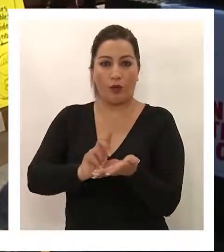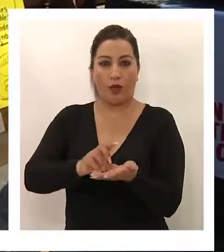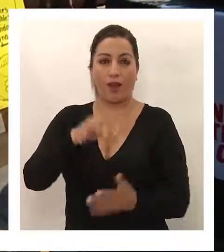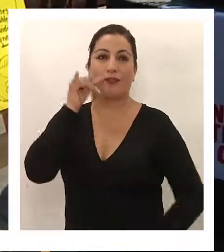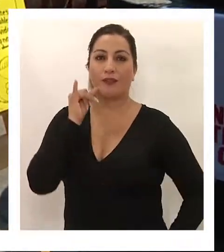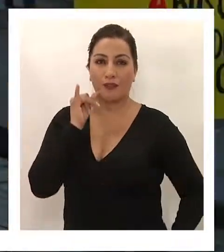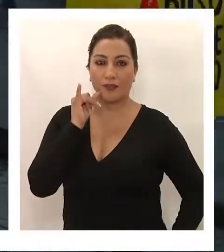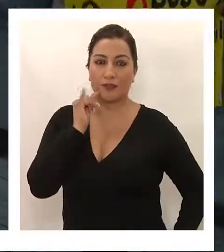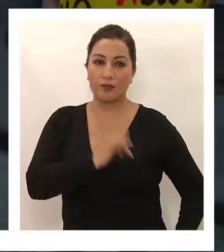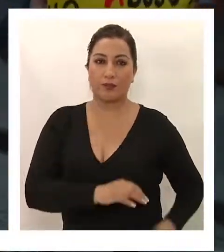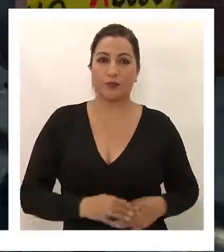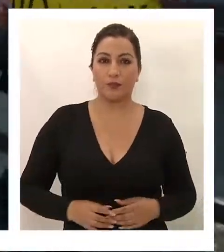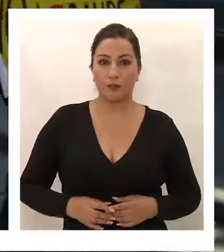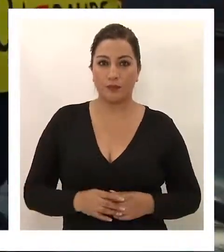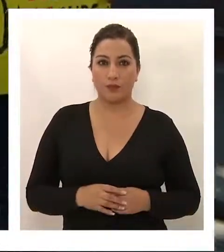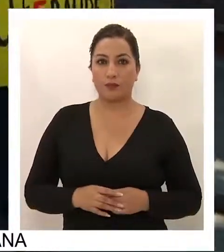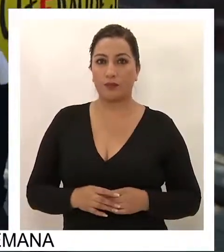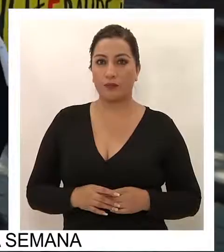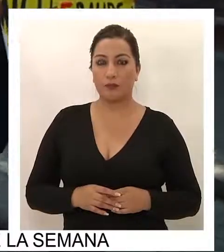nuestra ciudad.